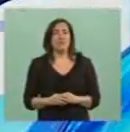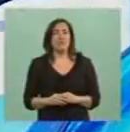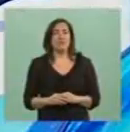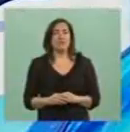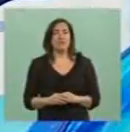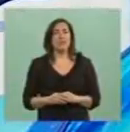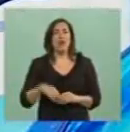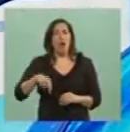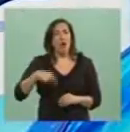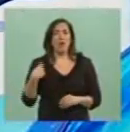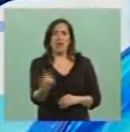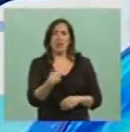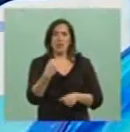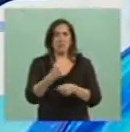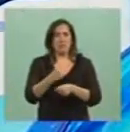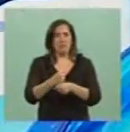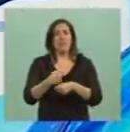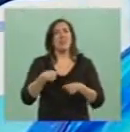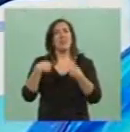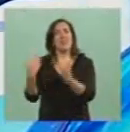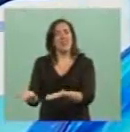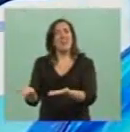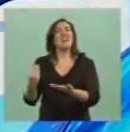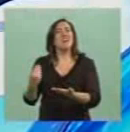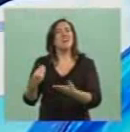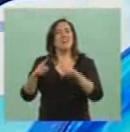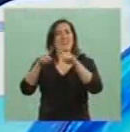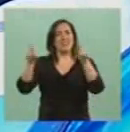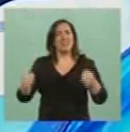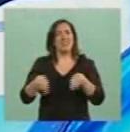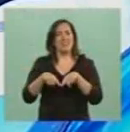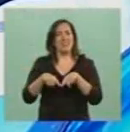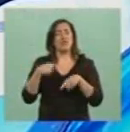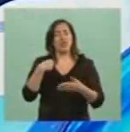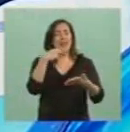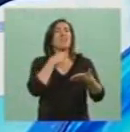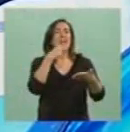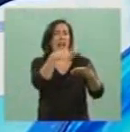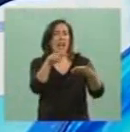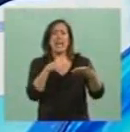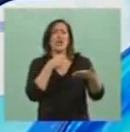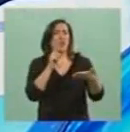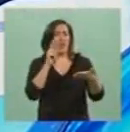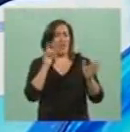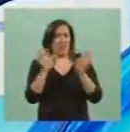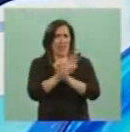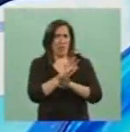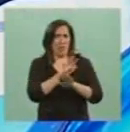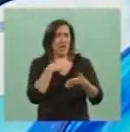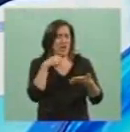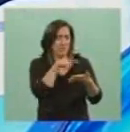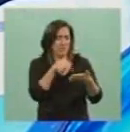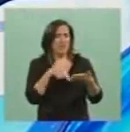lo que hicimos hoy de entregar 70, y acá voy a leer porque no quiero equivocarme,